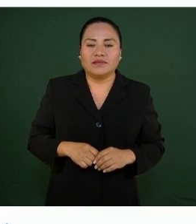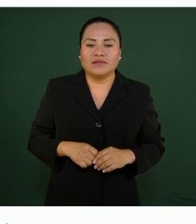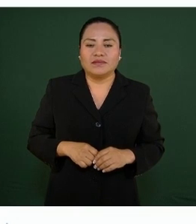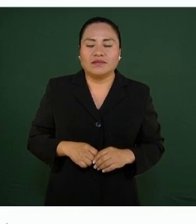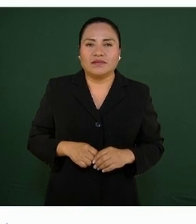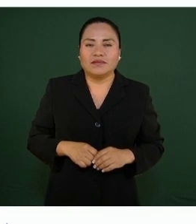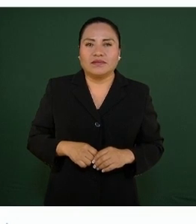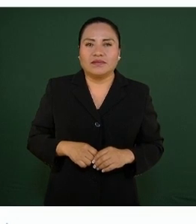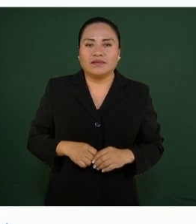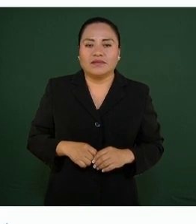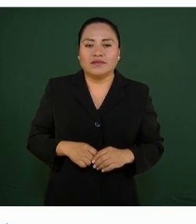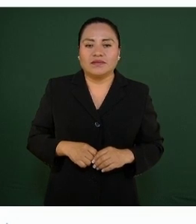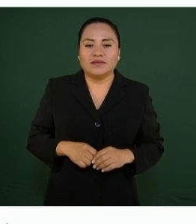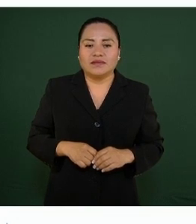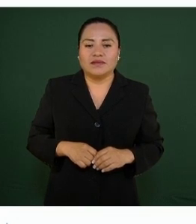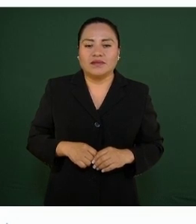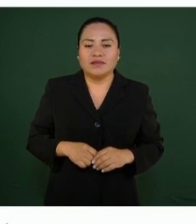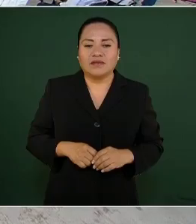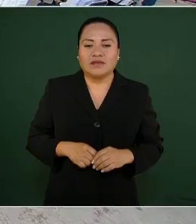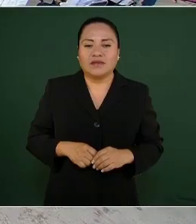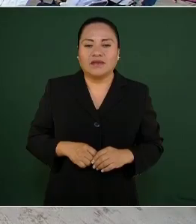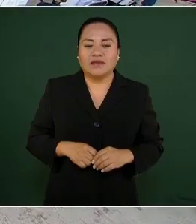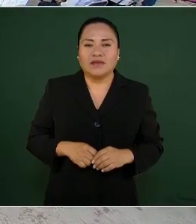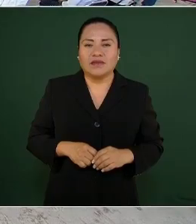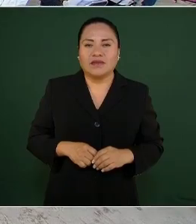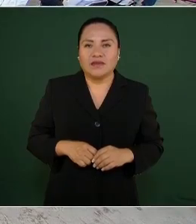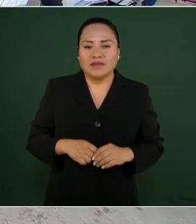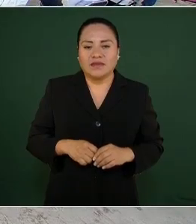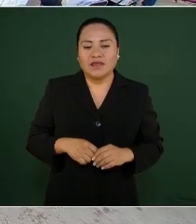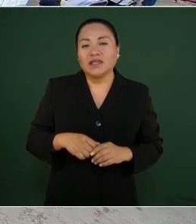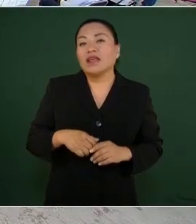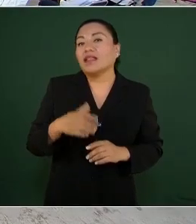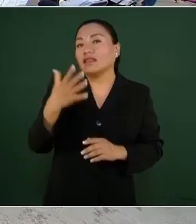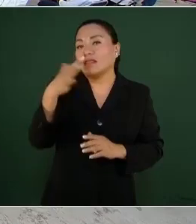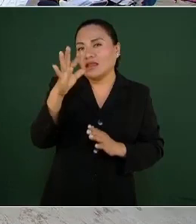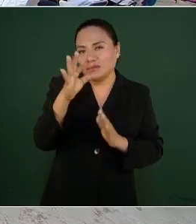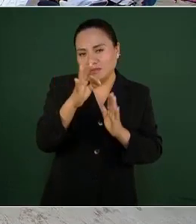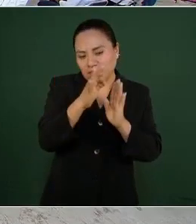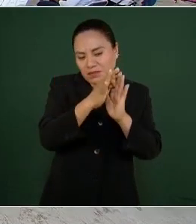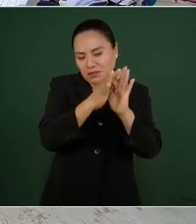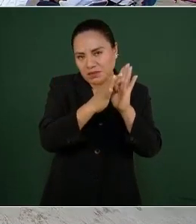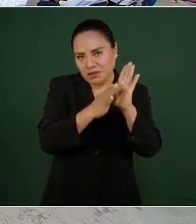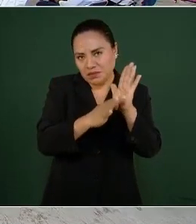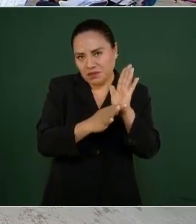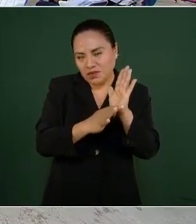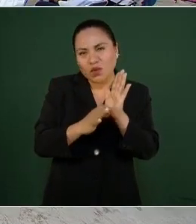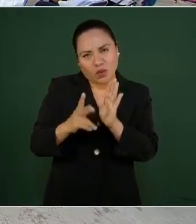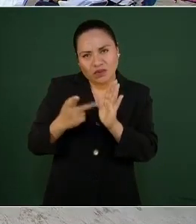Vuelve a poner los 10 puntos.